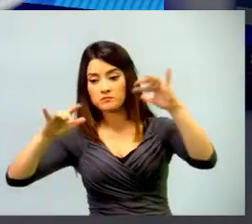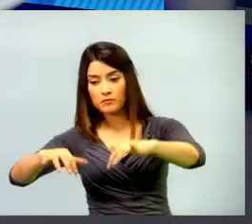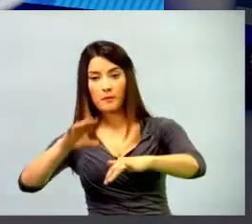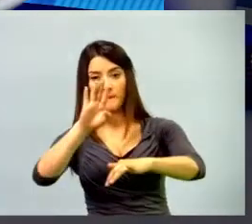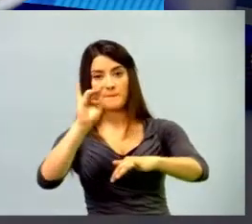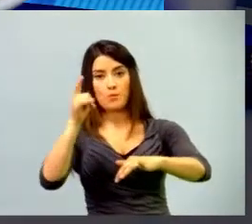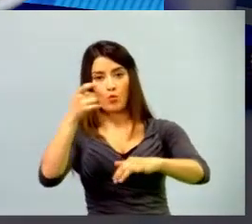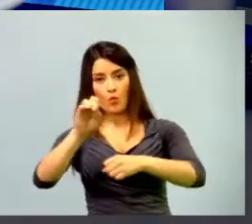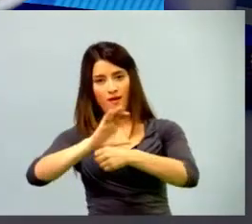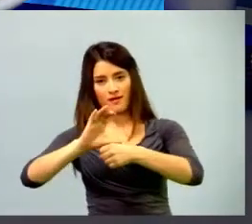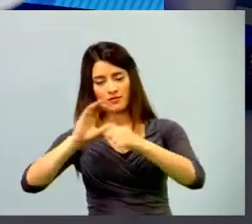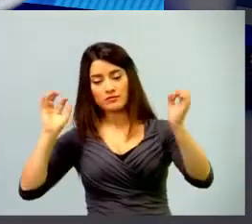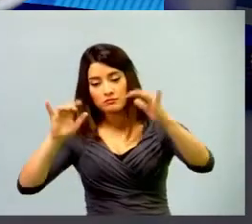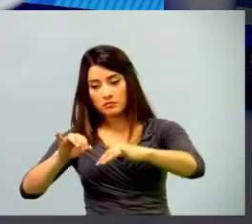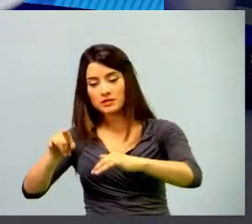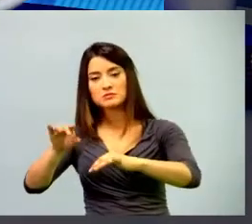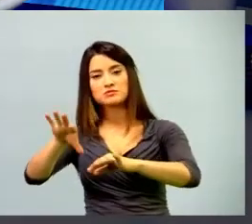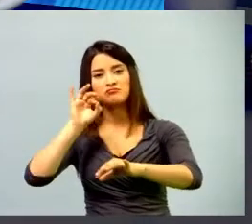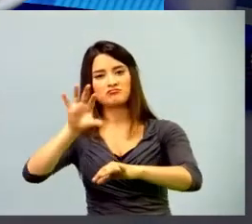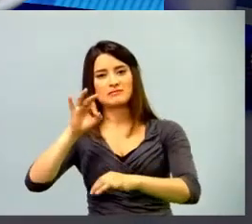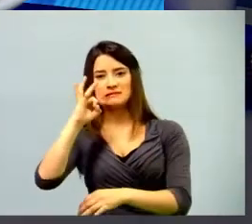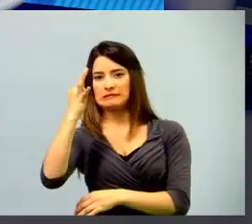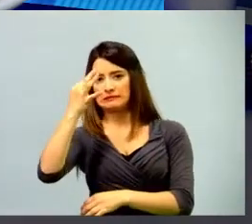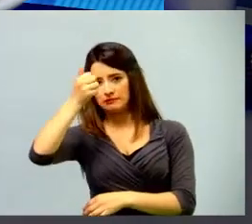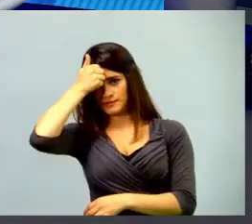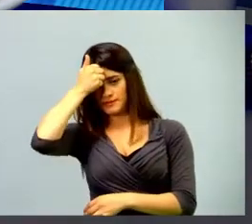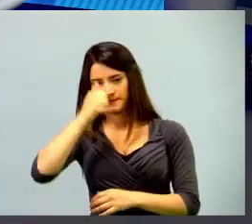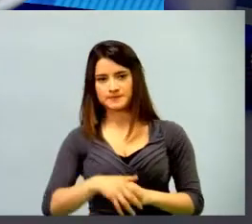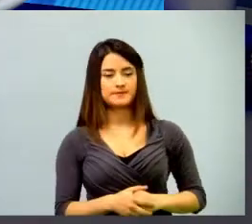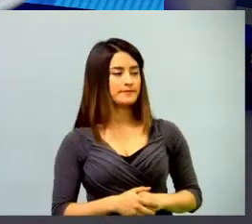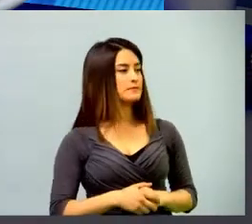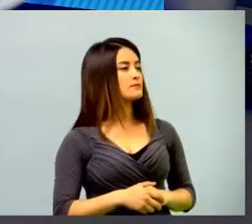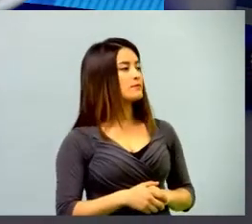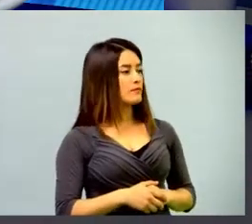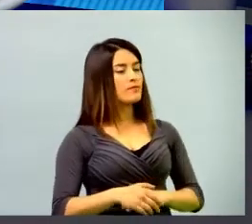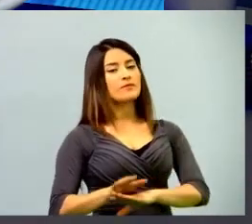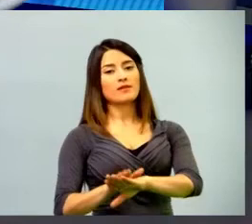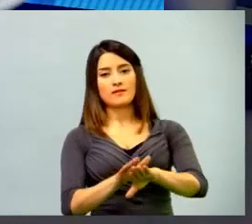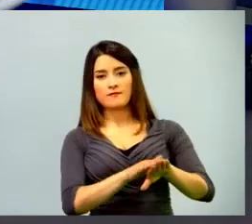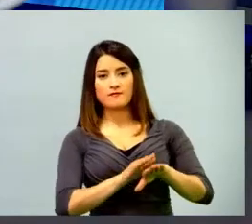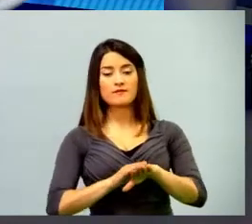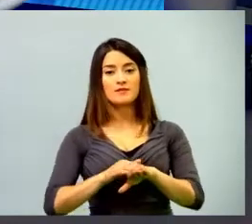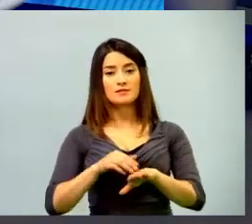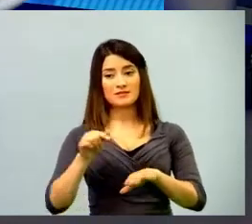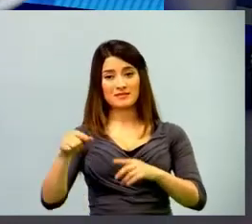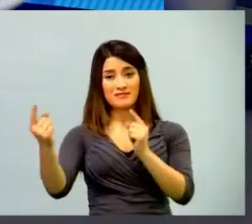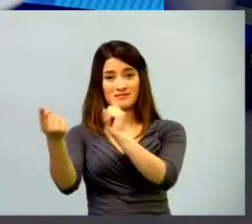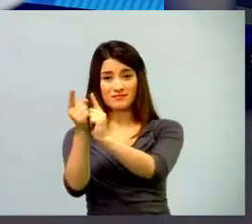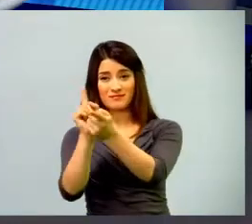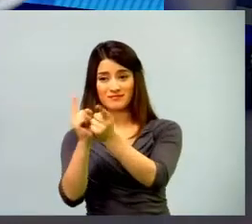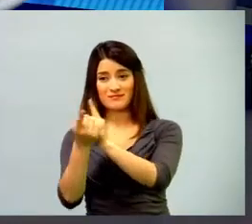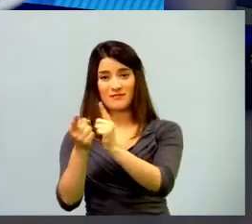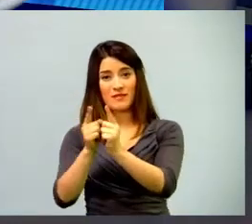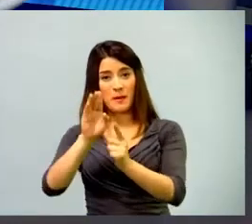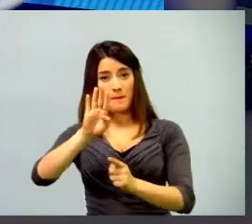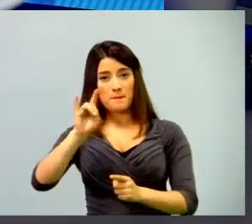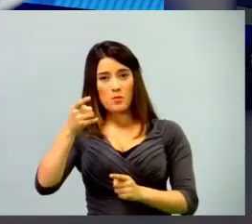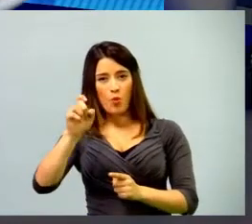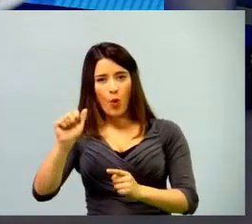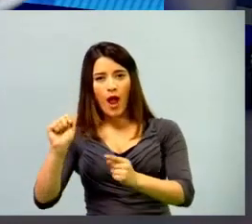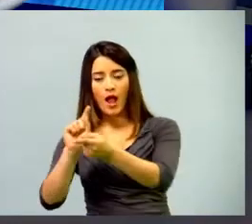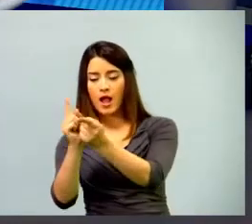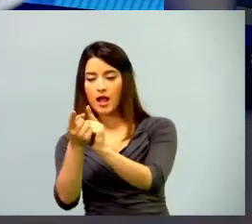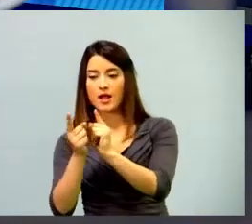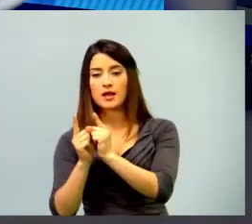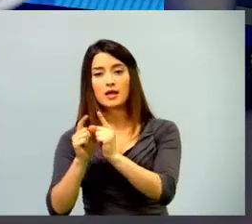9 seleccionados. Yo quiero decir una cosa, lo más importante de Educa Digital son nuestras experiencias, lo más importante de todo lo que hemos hecho